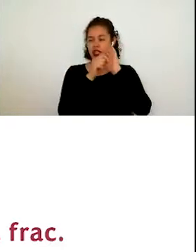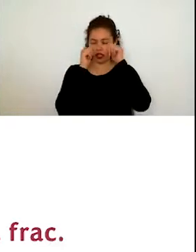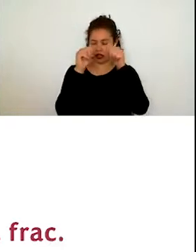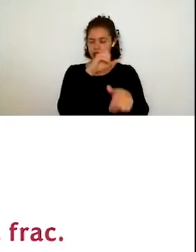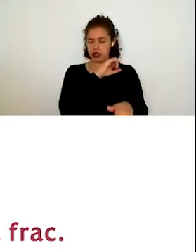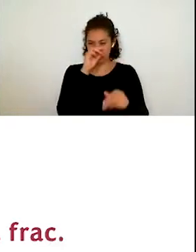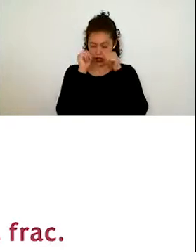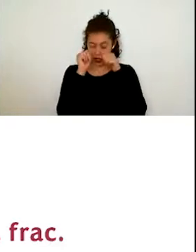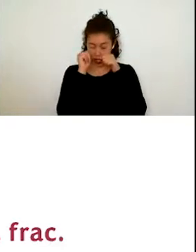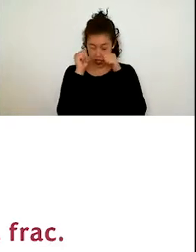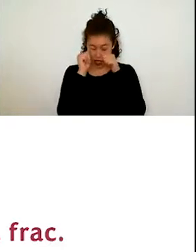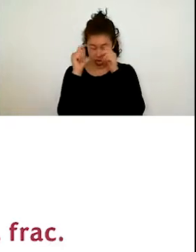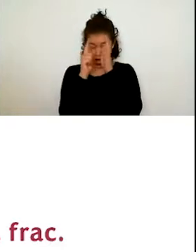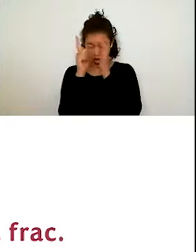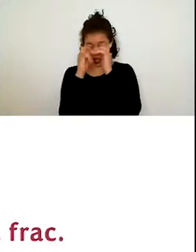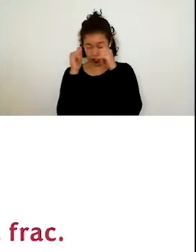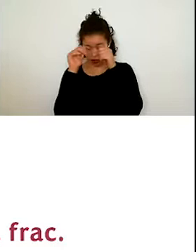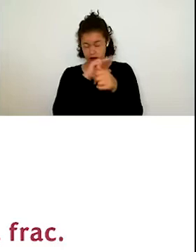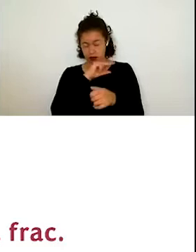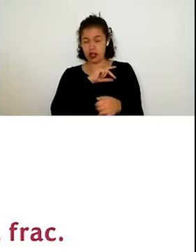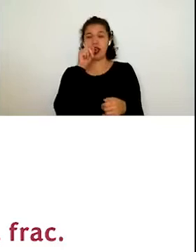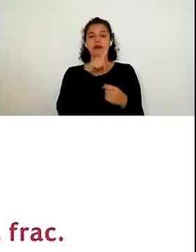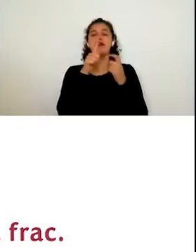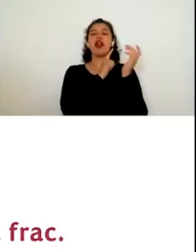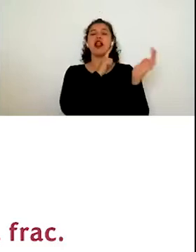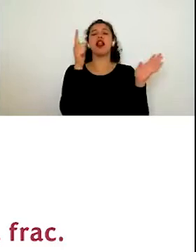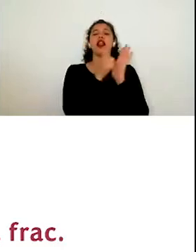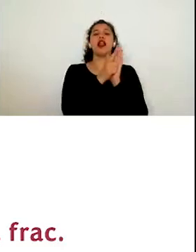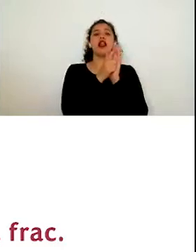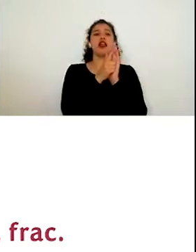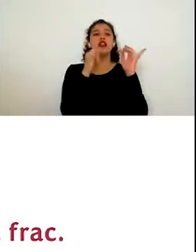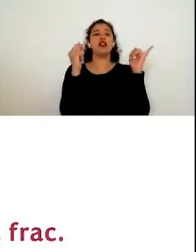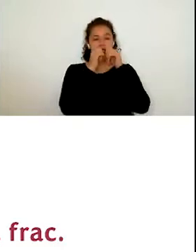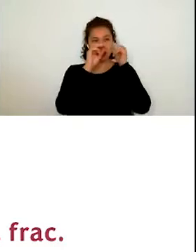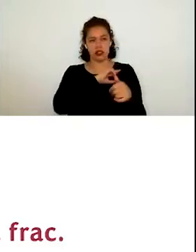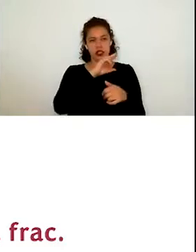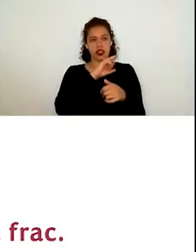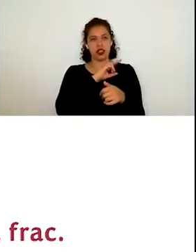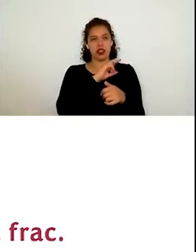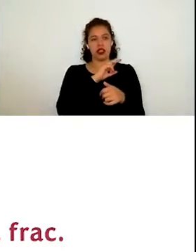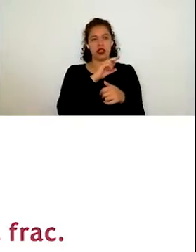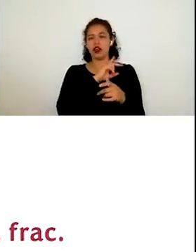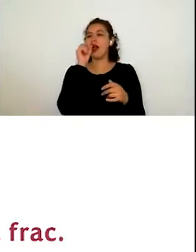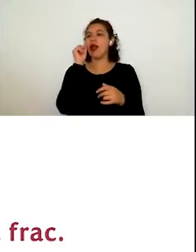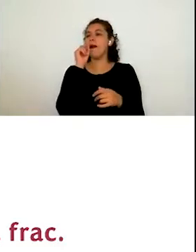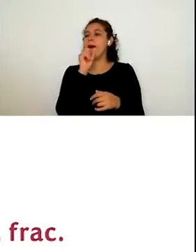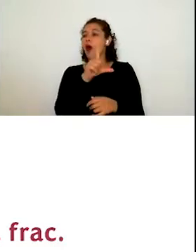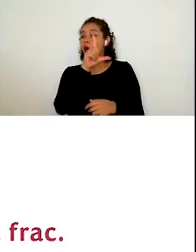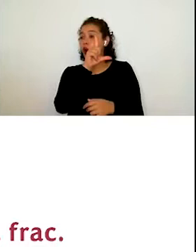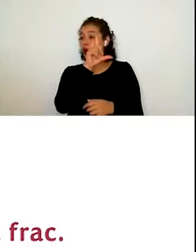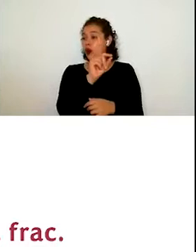Privada y en relación con el 45 del reglamento. Y las hipótesis son